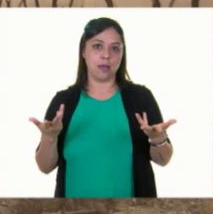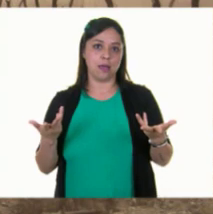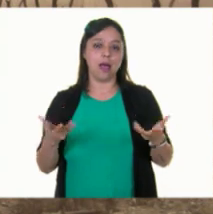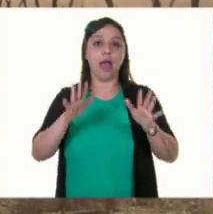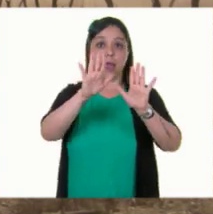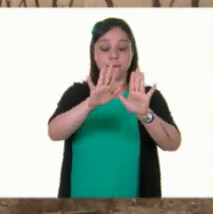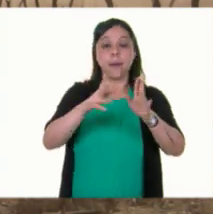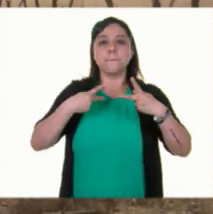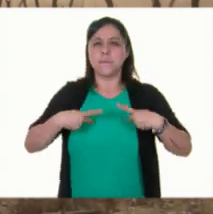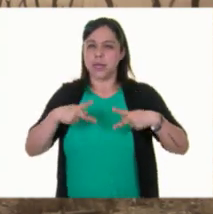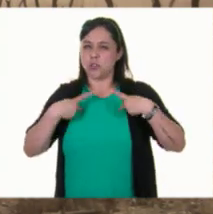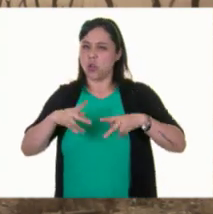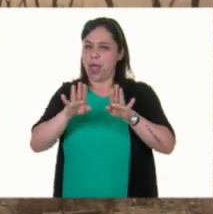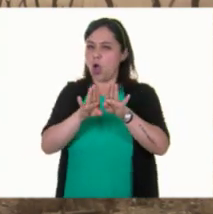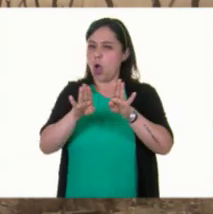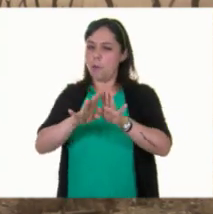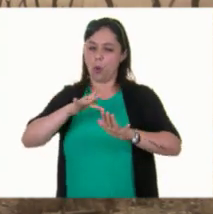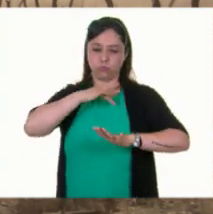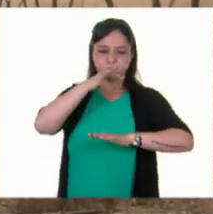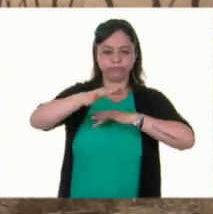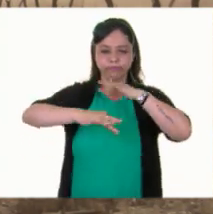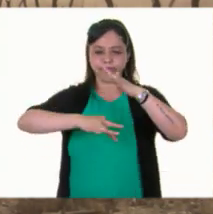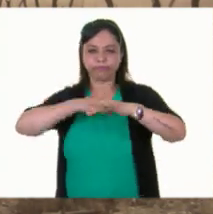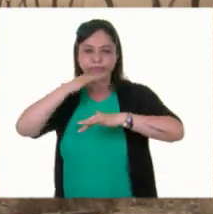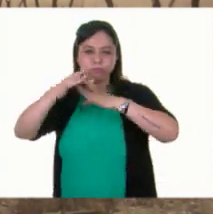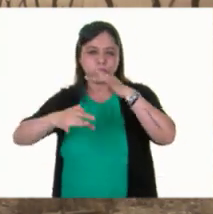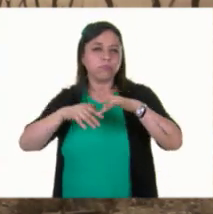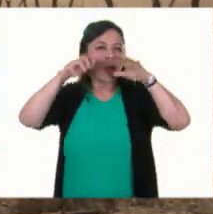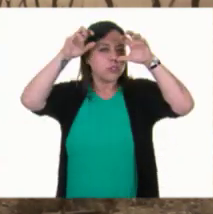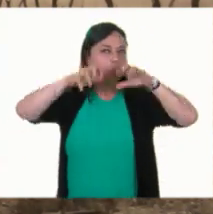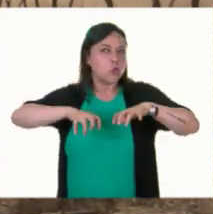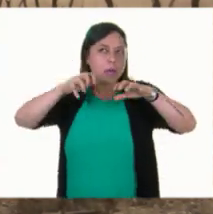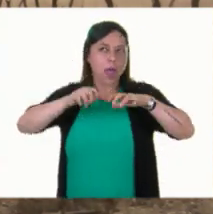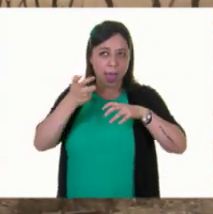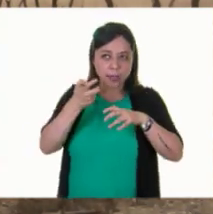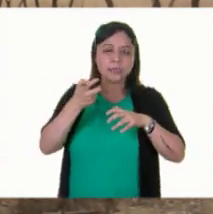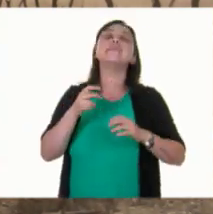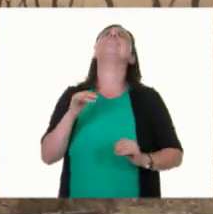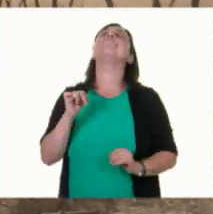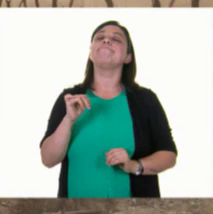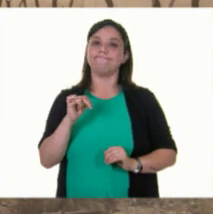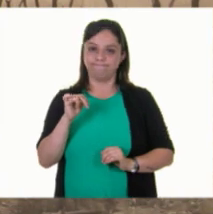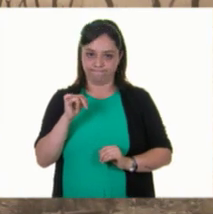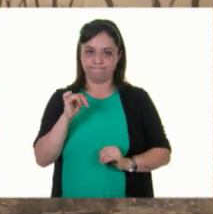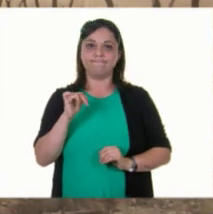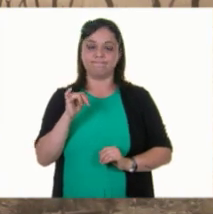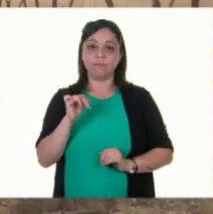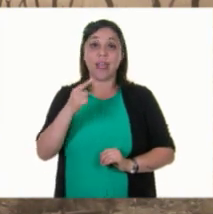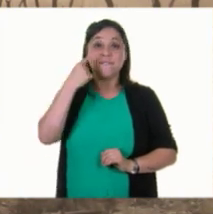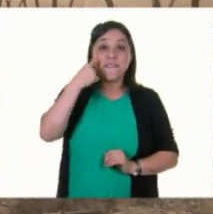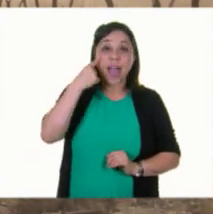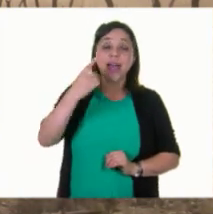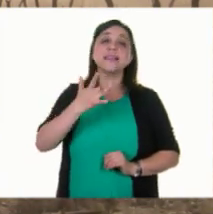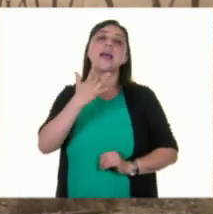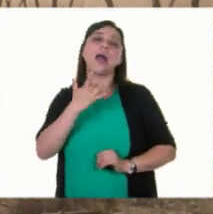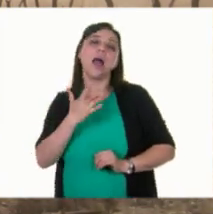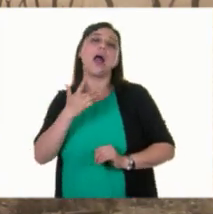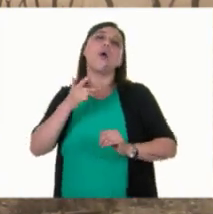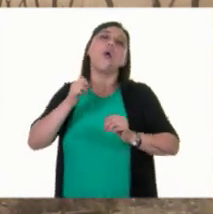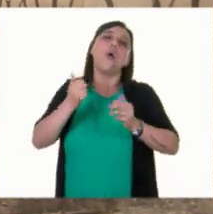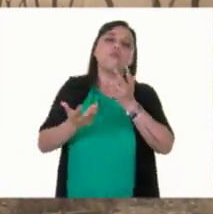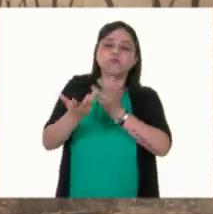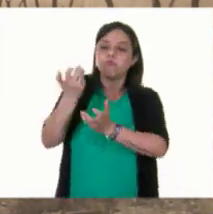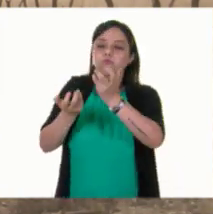generar contaminantes que van a la atmósfera provoca la lluvia ácida? Efectivamente, la quema de combustibles fósiles en